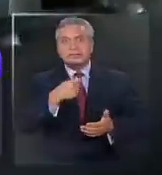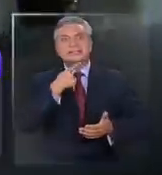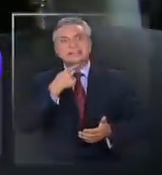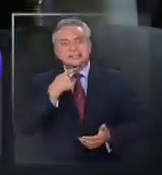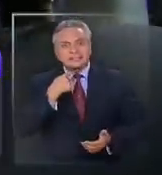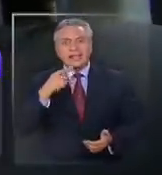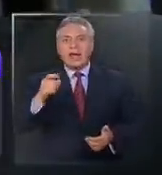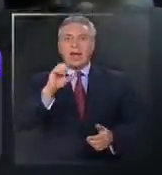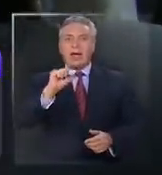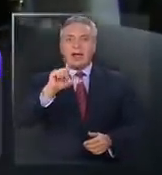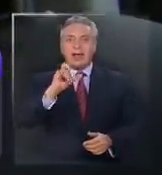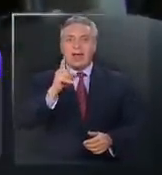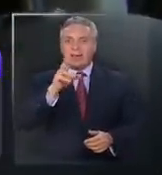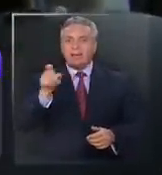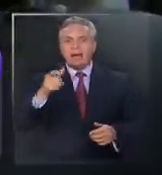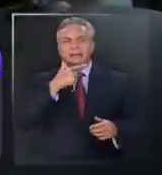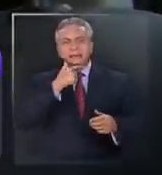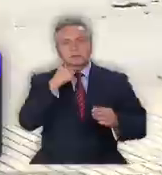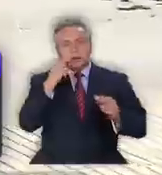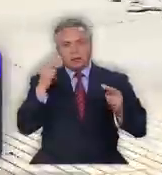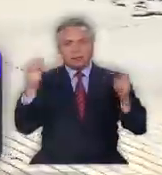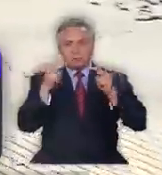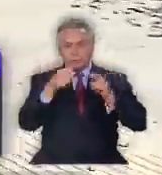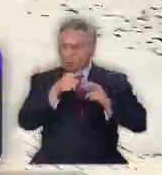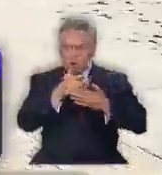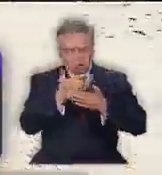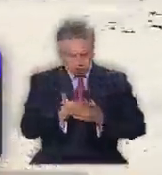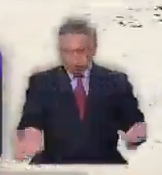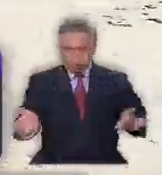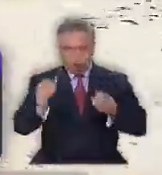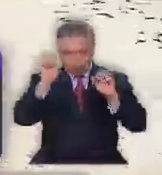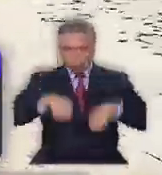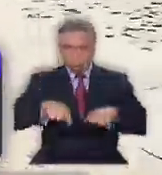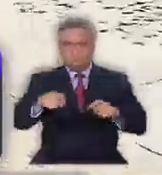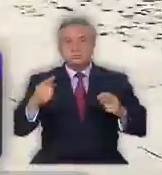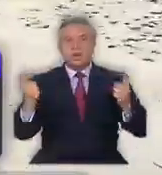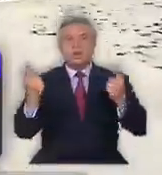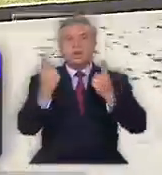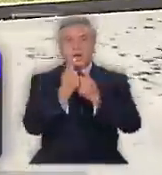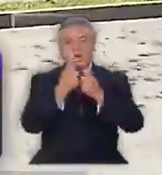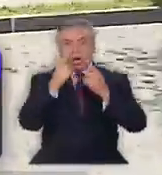Alejandra por conocerla. Accedió de inmediato. Hola.